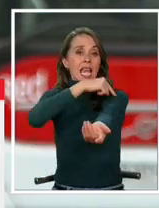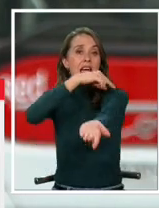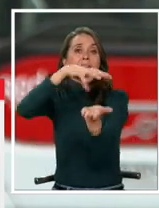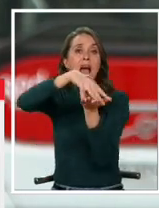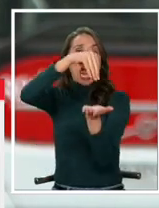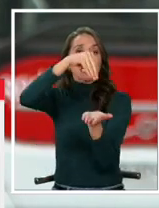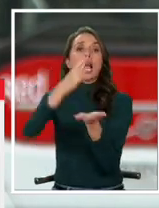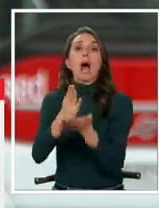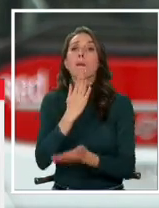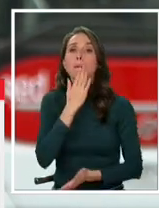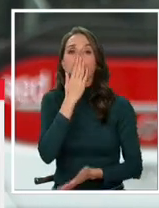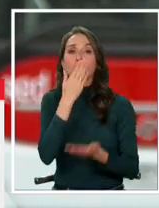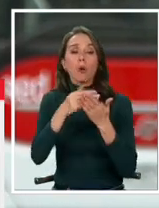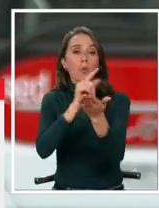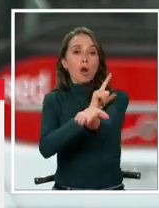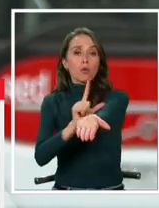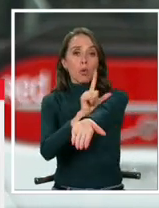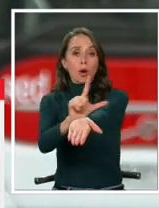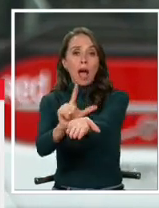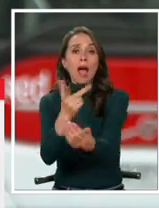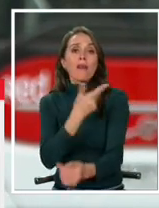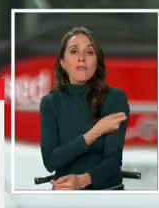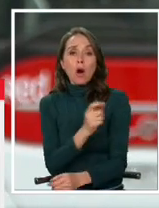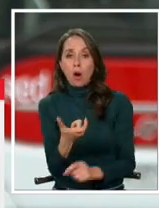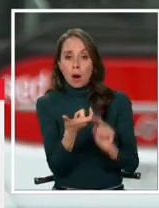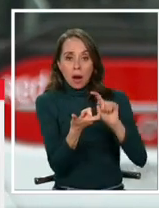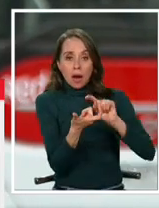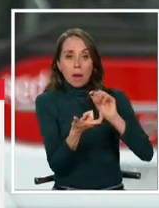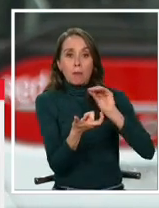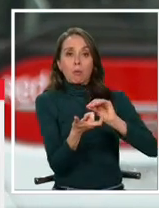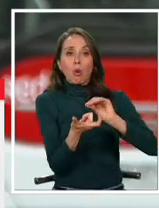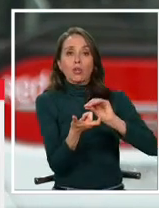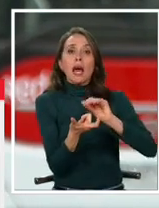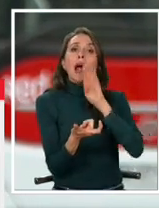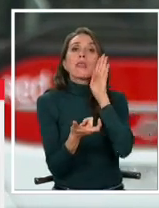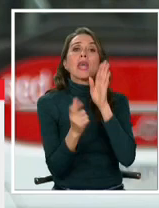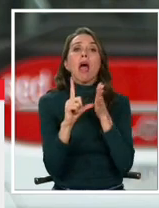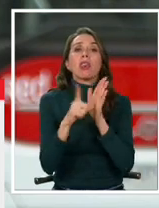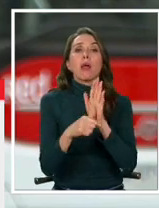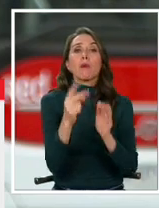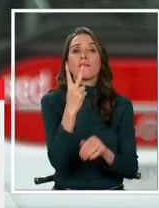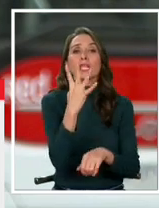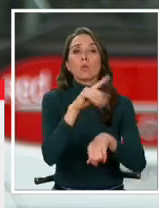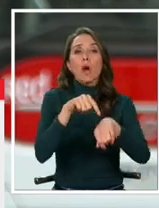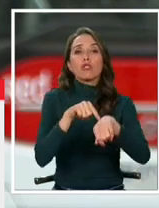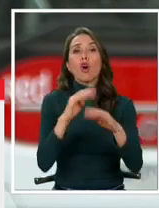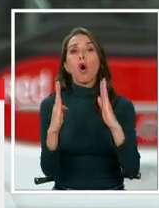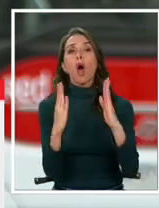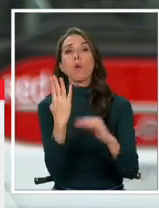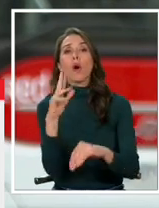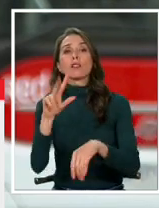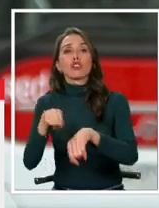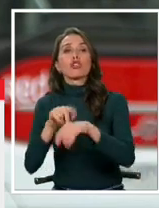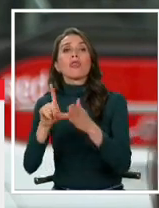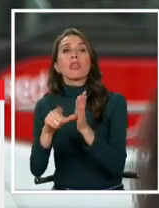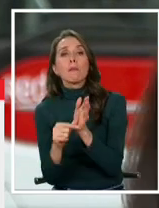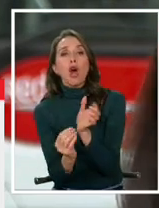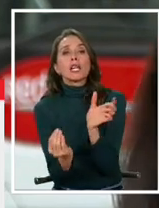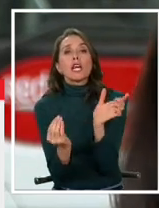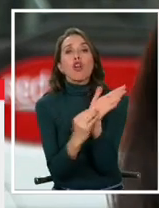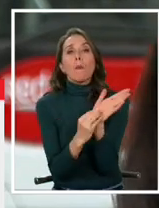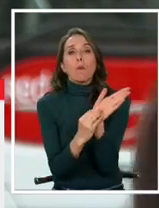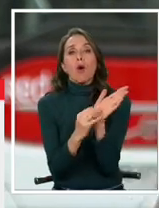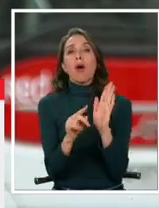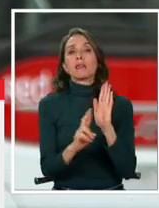que se pueda vacunar hoy día en cualquier punto van a tener en su pase de movilidad esa actualización entre 24 y 48 horas esas son de alguna manera las las